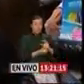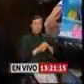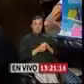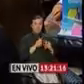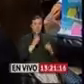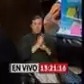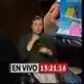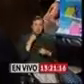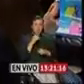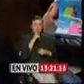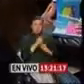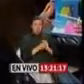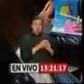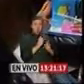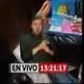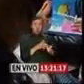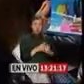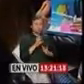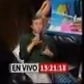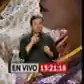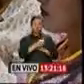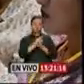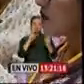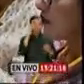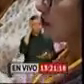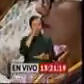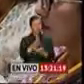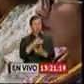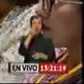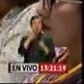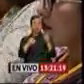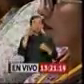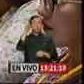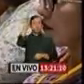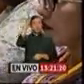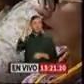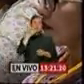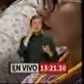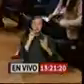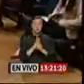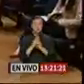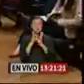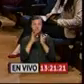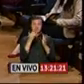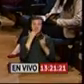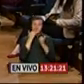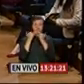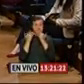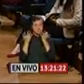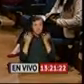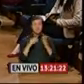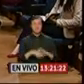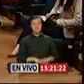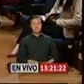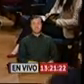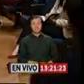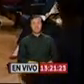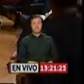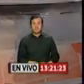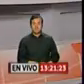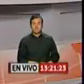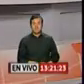graves delitos a quienes como autoridades o docentes, conociendo casos, no los denuncian. Verónica Rivadeneira,